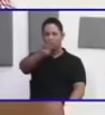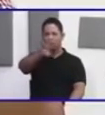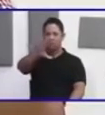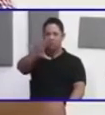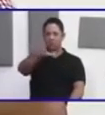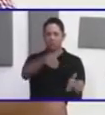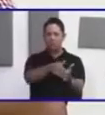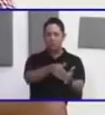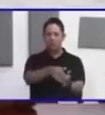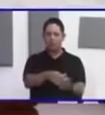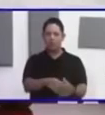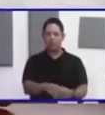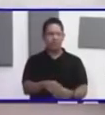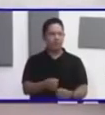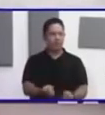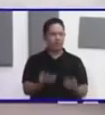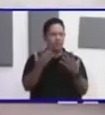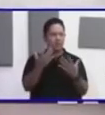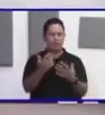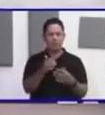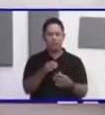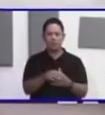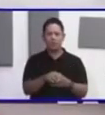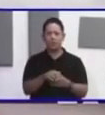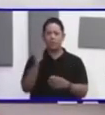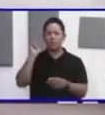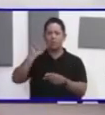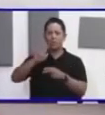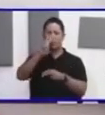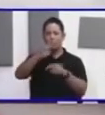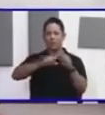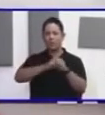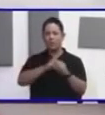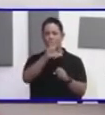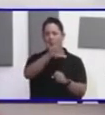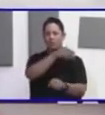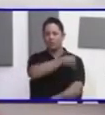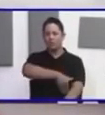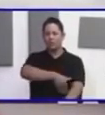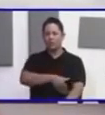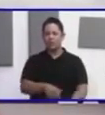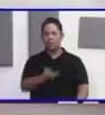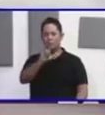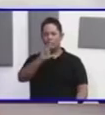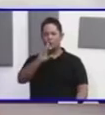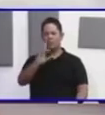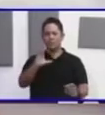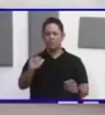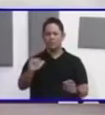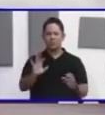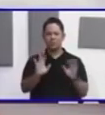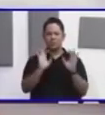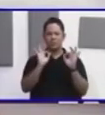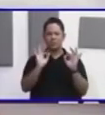435.000. Y las camas nuestras costan casi 2 años después 5 millones de pesos, 5.5 millones, y nosotros tenemos sobrecosto,